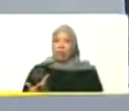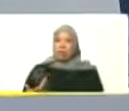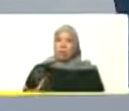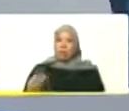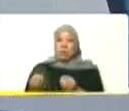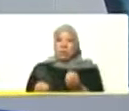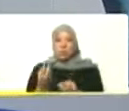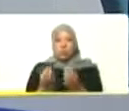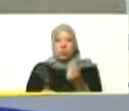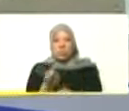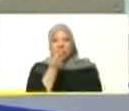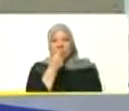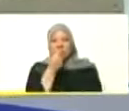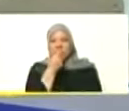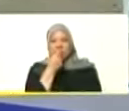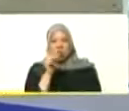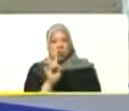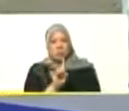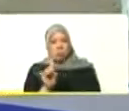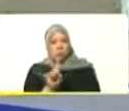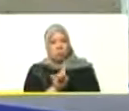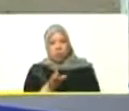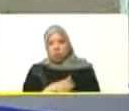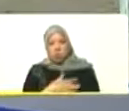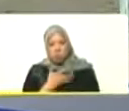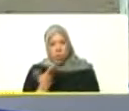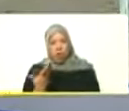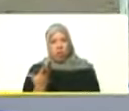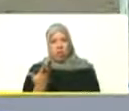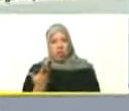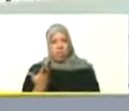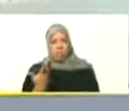Tapiada en monte. No puede ocurrir.